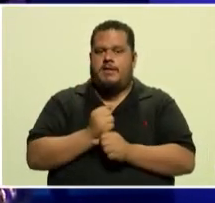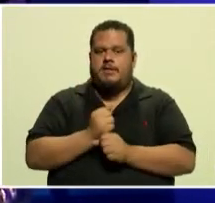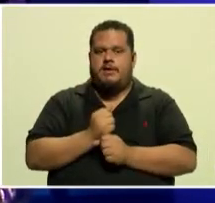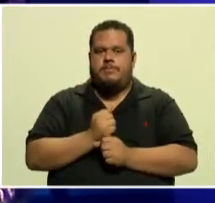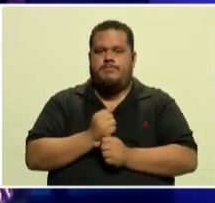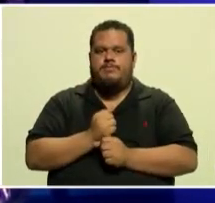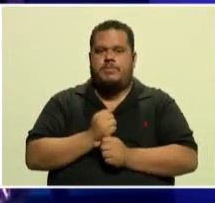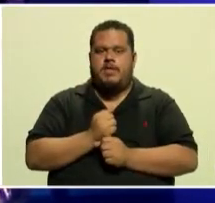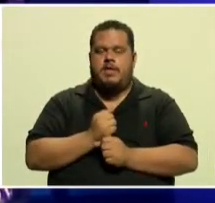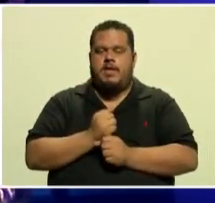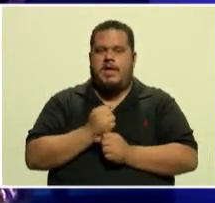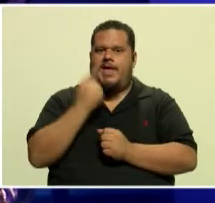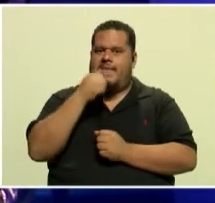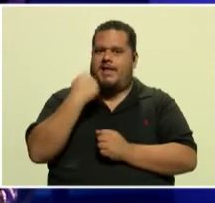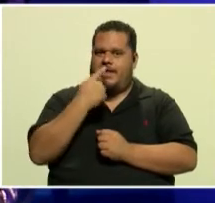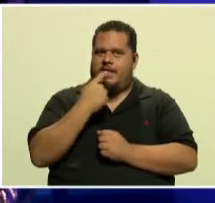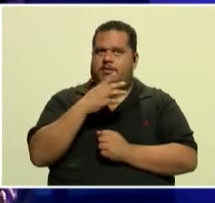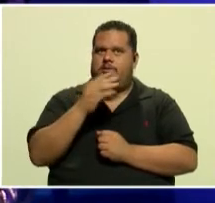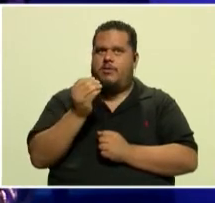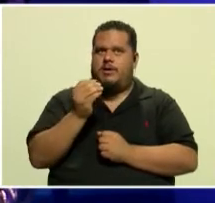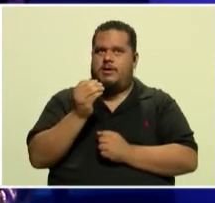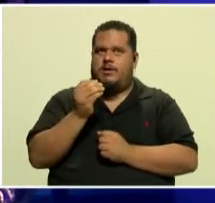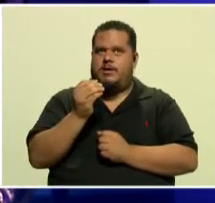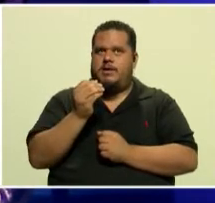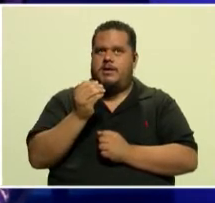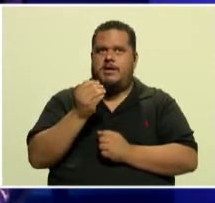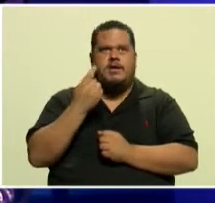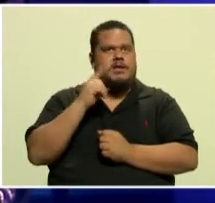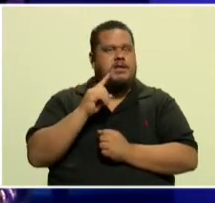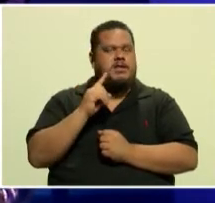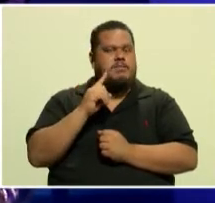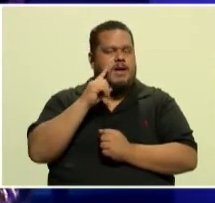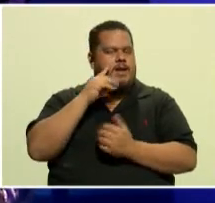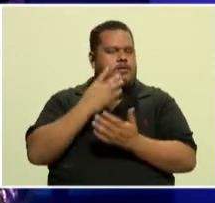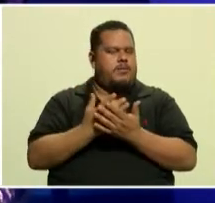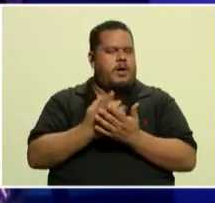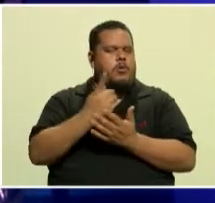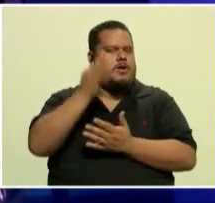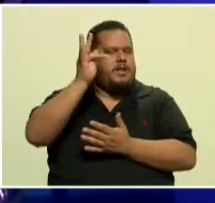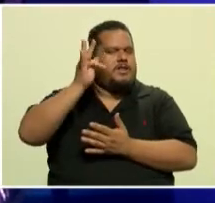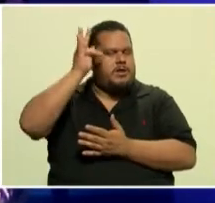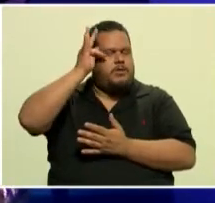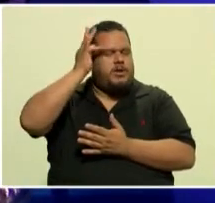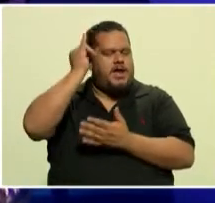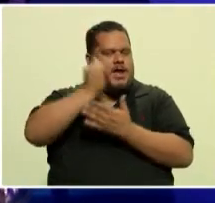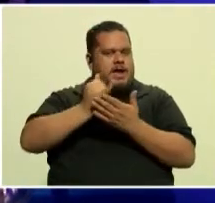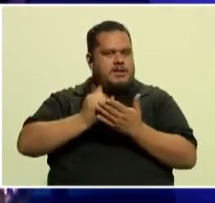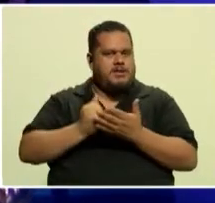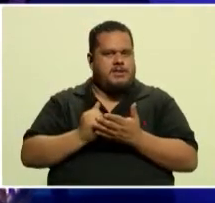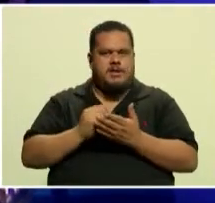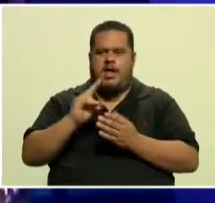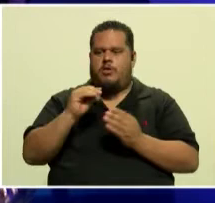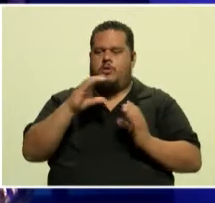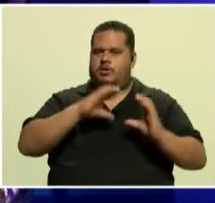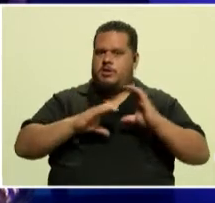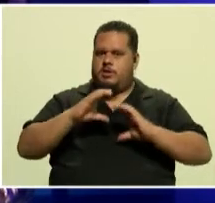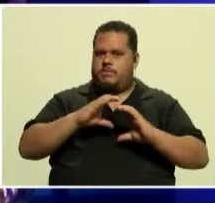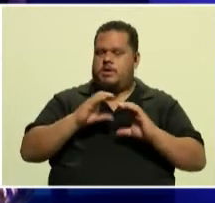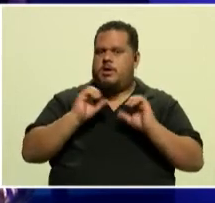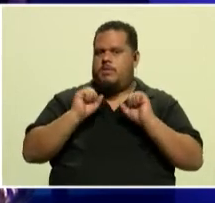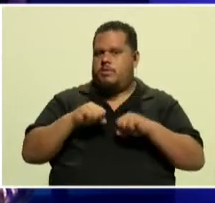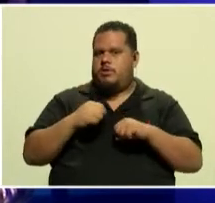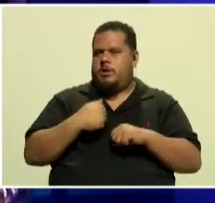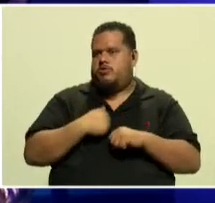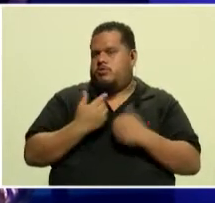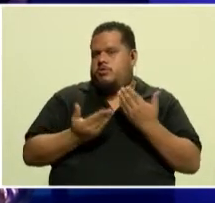el gesto, y es para comprobar una teoría artística y no científica de que podría